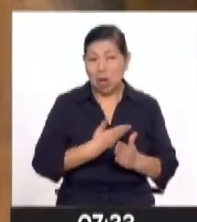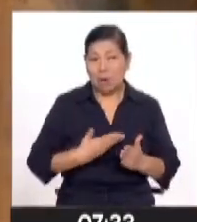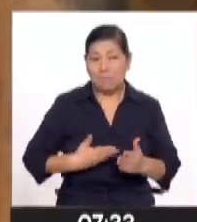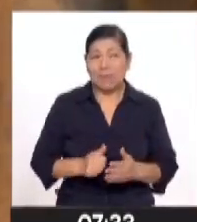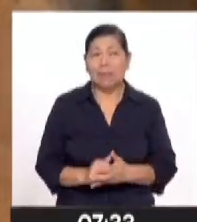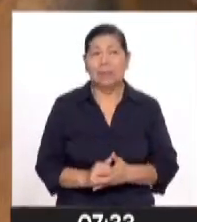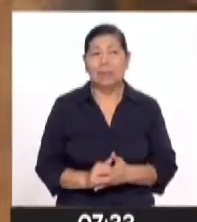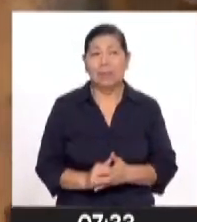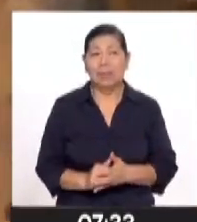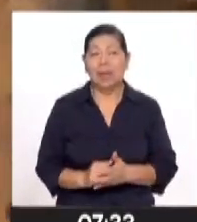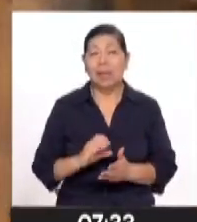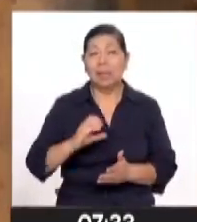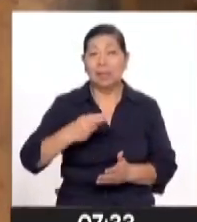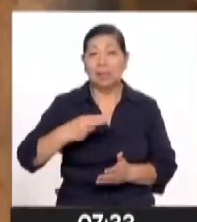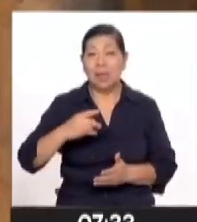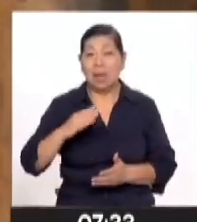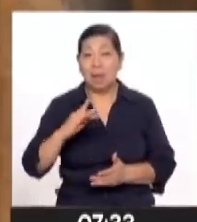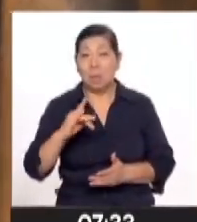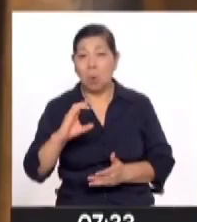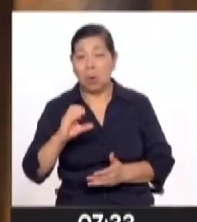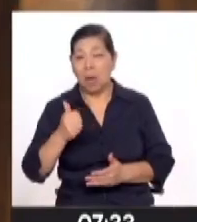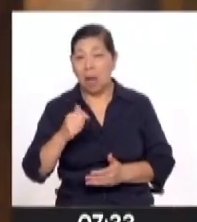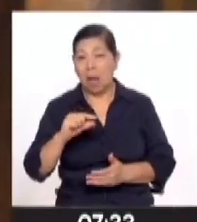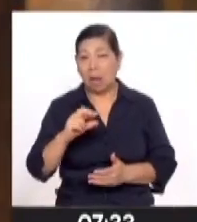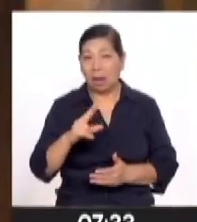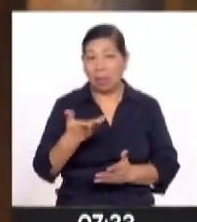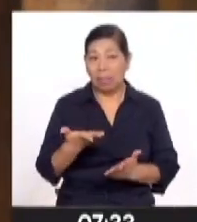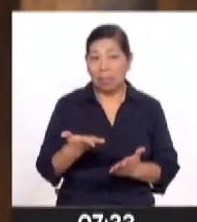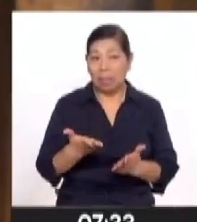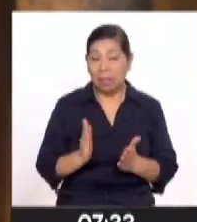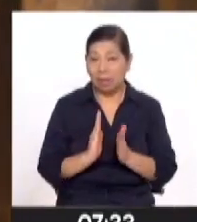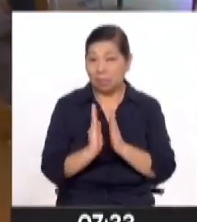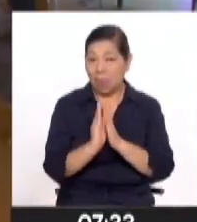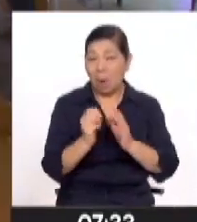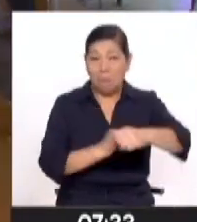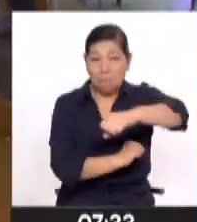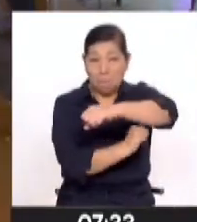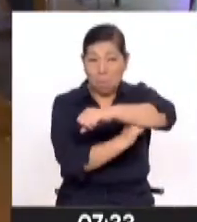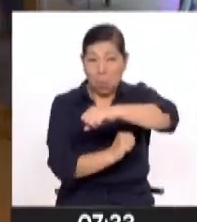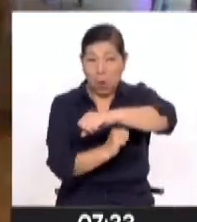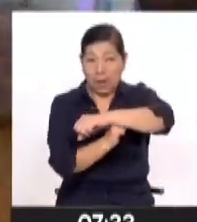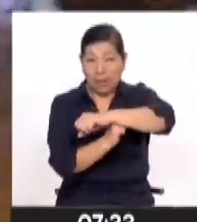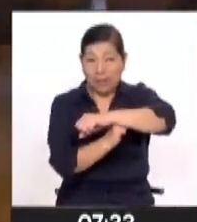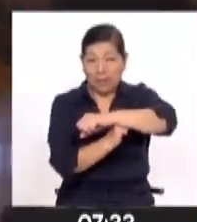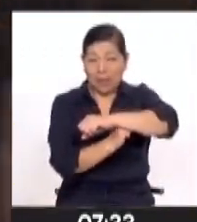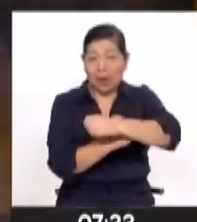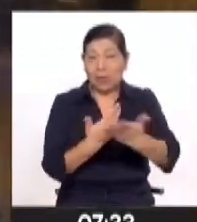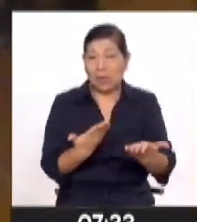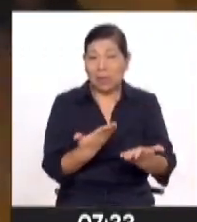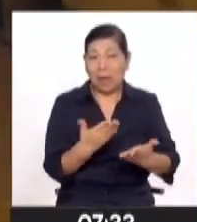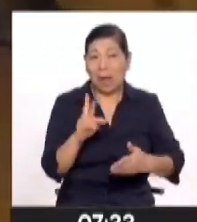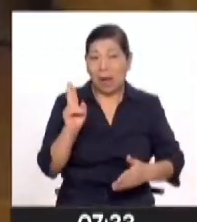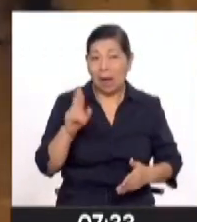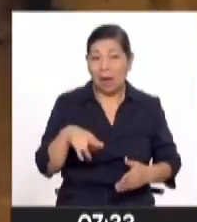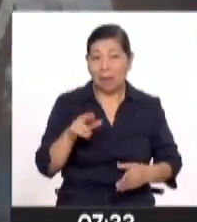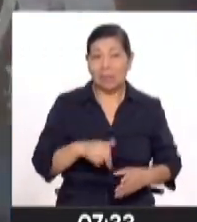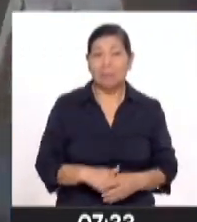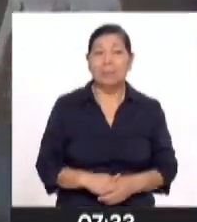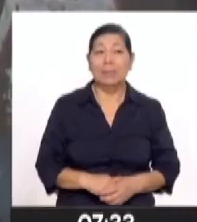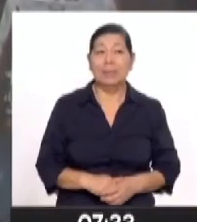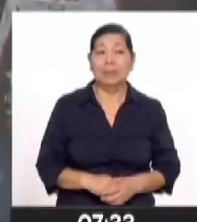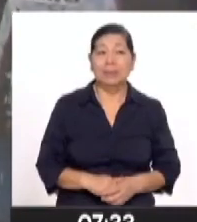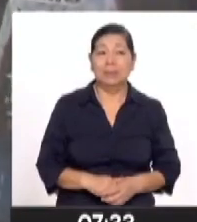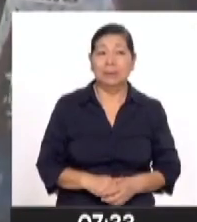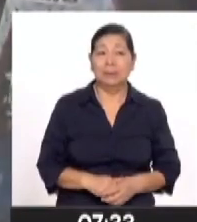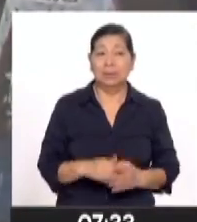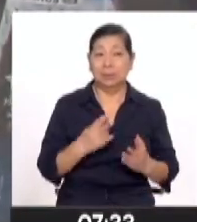Gobierno, de la Alameda Chabuca Granda, a la altura del puente Rayito de Sol, jurisdicción del distrito del Rímac.